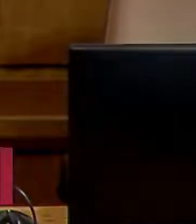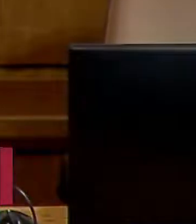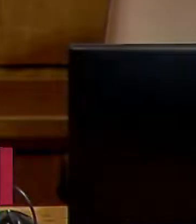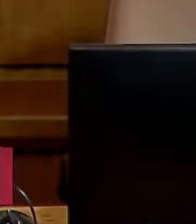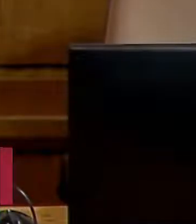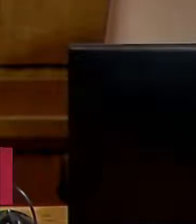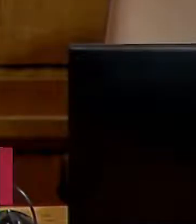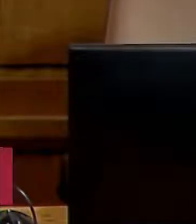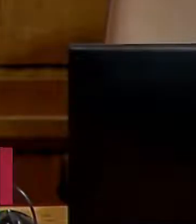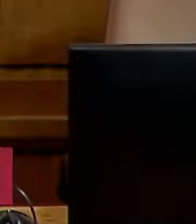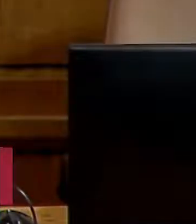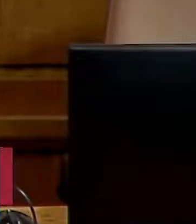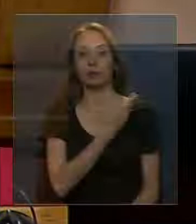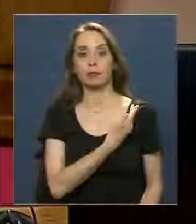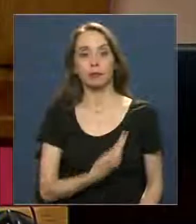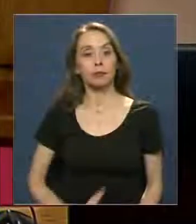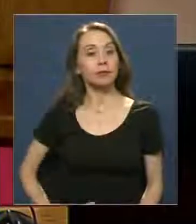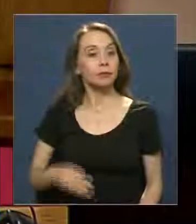Muchas gracias, presidenta.